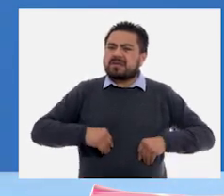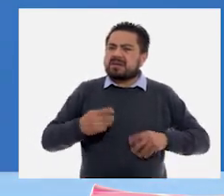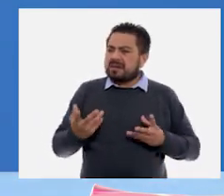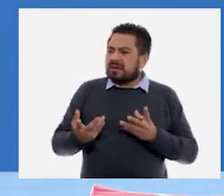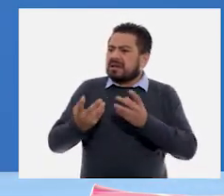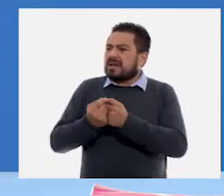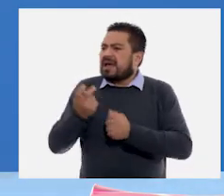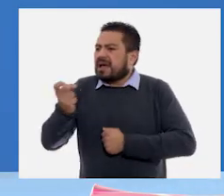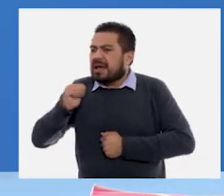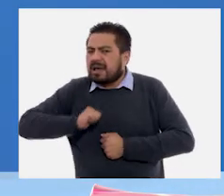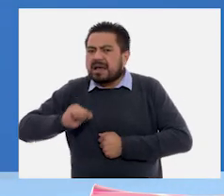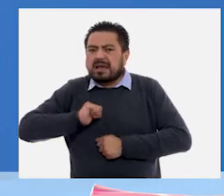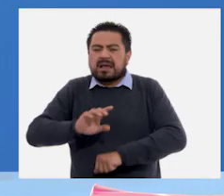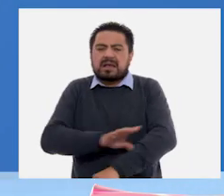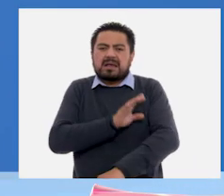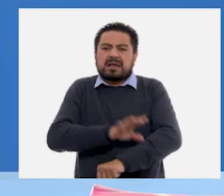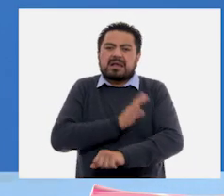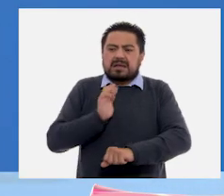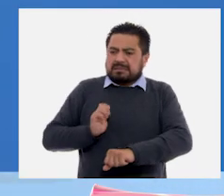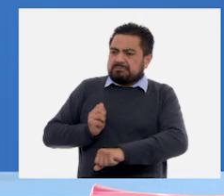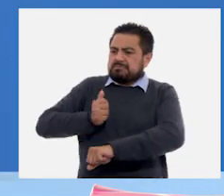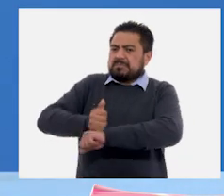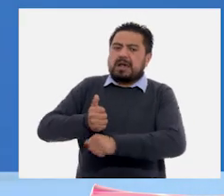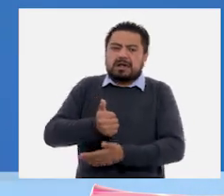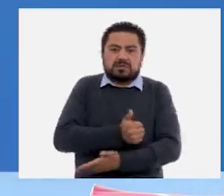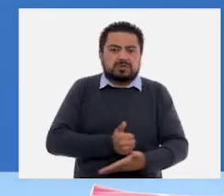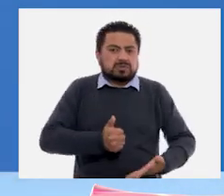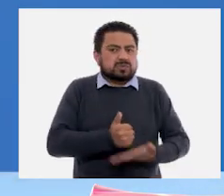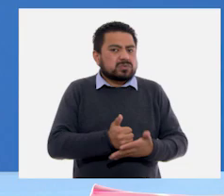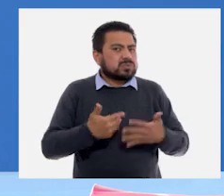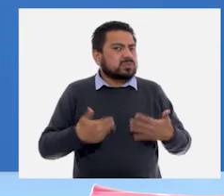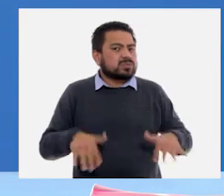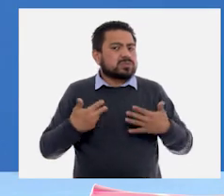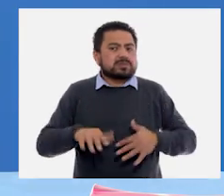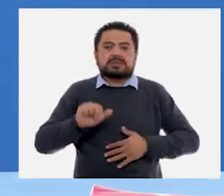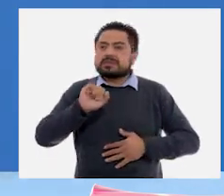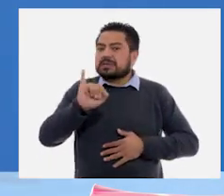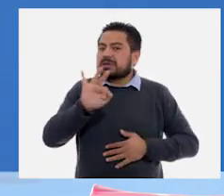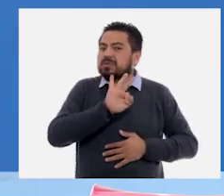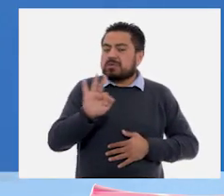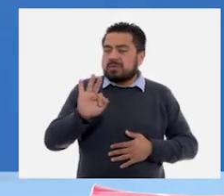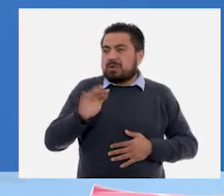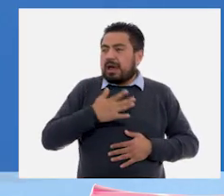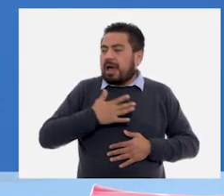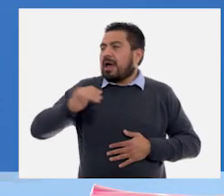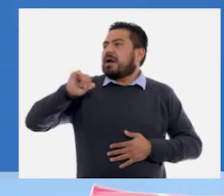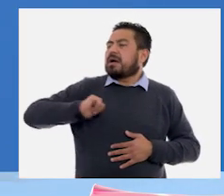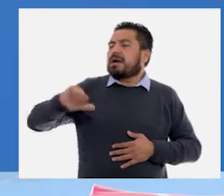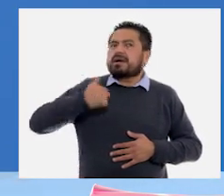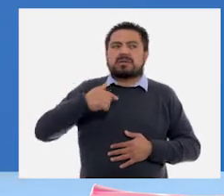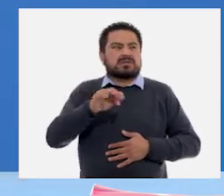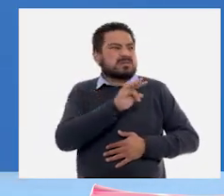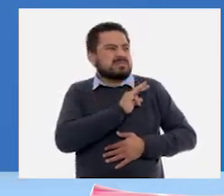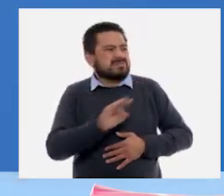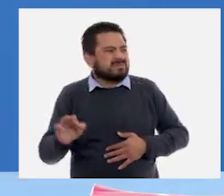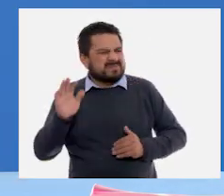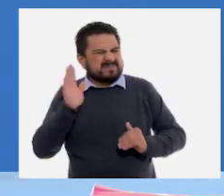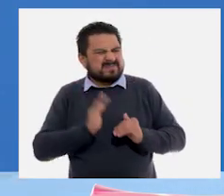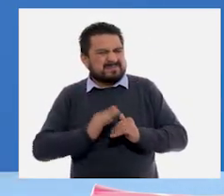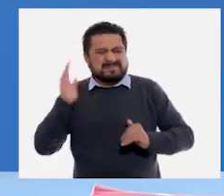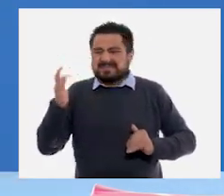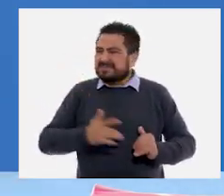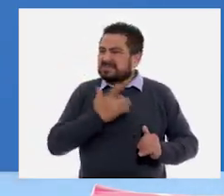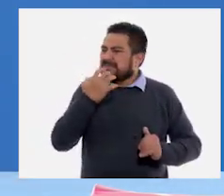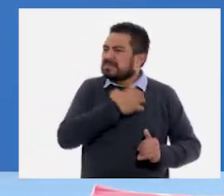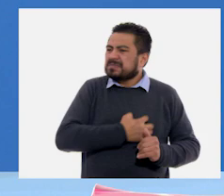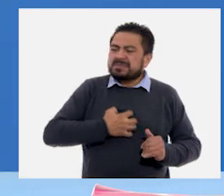en la que llegó la electricidad a la ciudad. Si yo hubiera estado ahí, me habría puesto muy